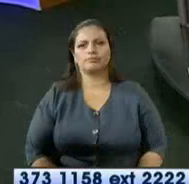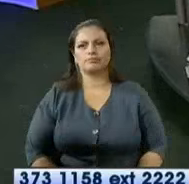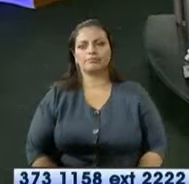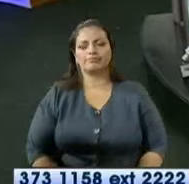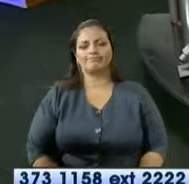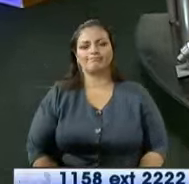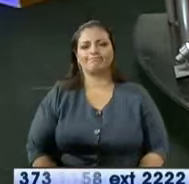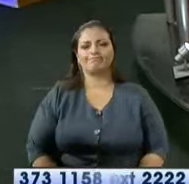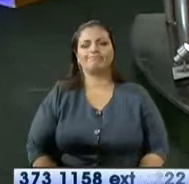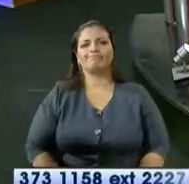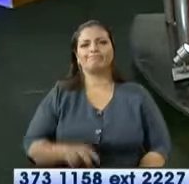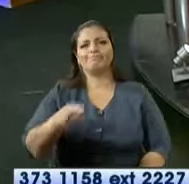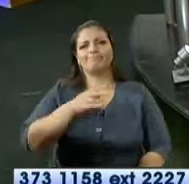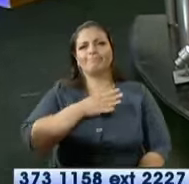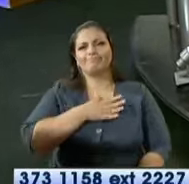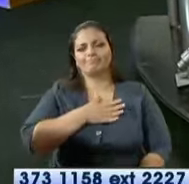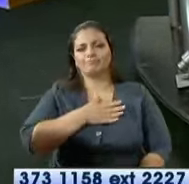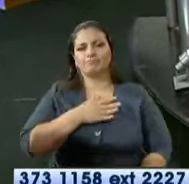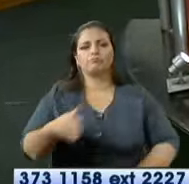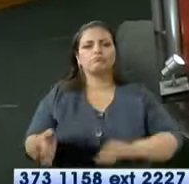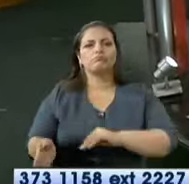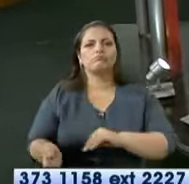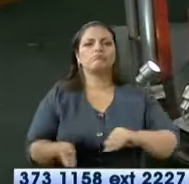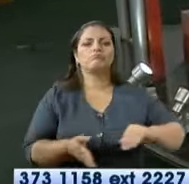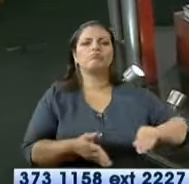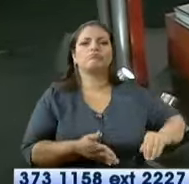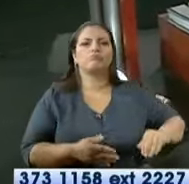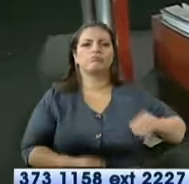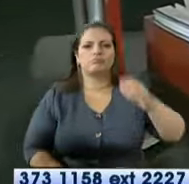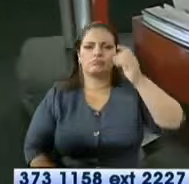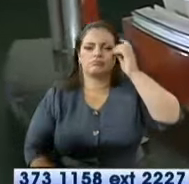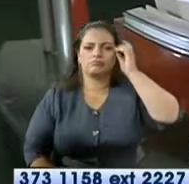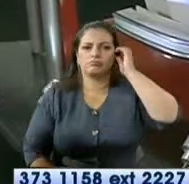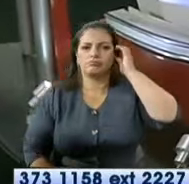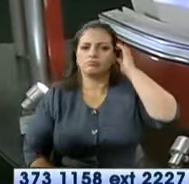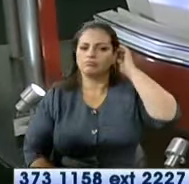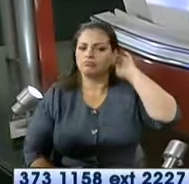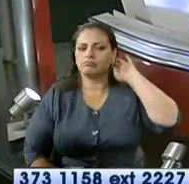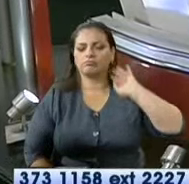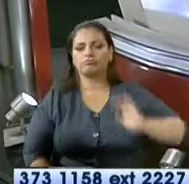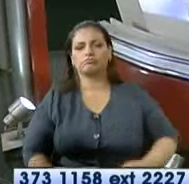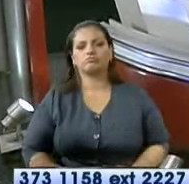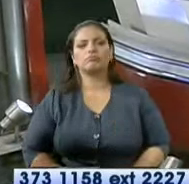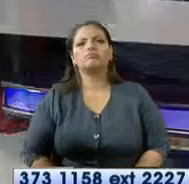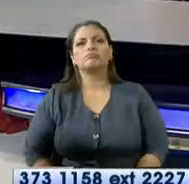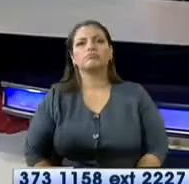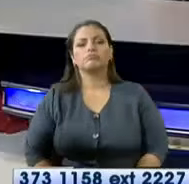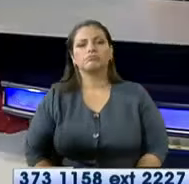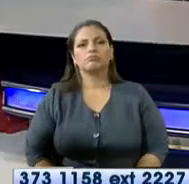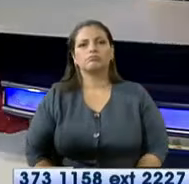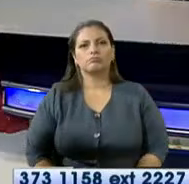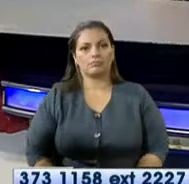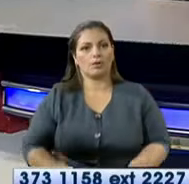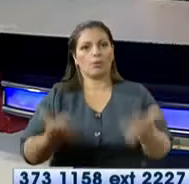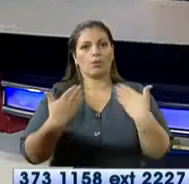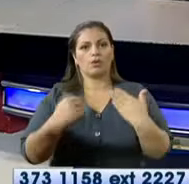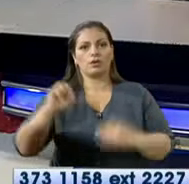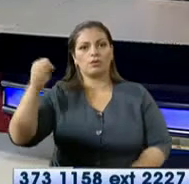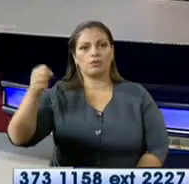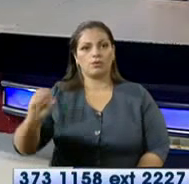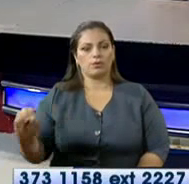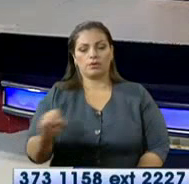Lamentable, y lamentablemente otro incendio, una casa de construcción mixta quedó consumida por el fuego. Esto sucedió en el suburbio oeste de